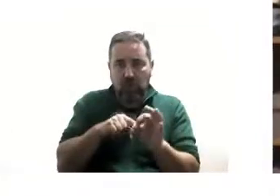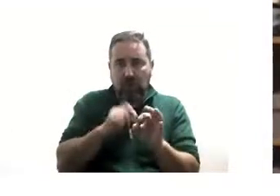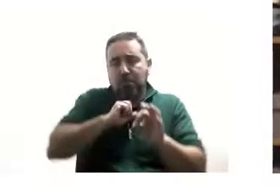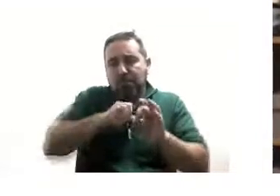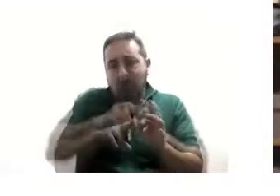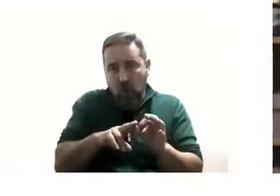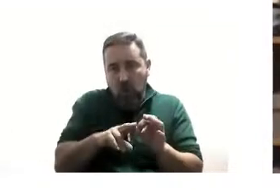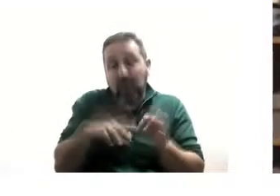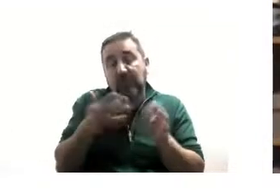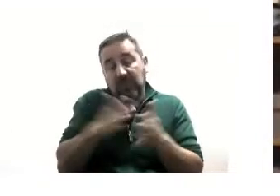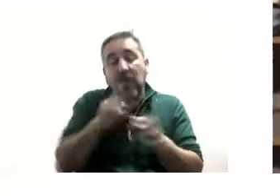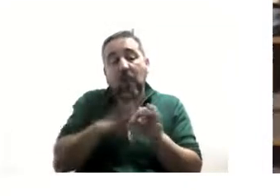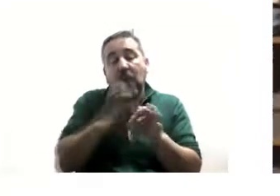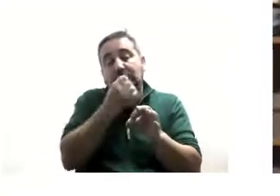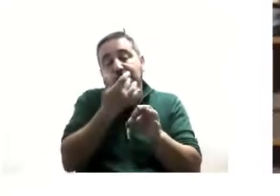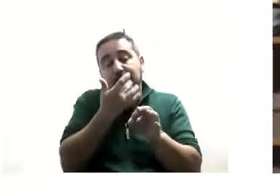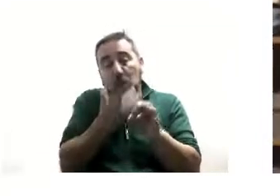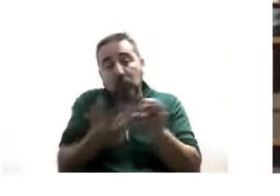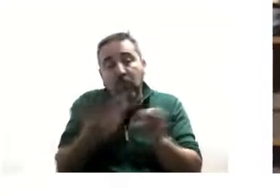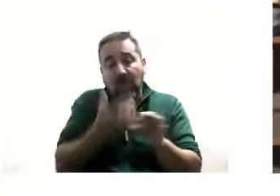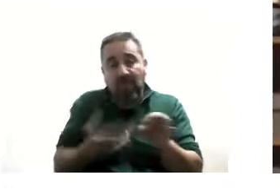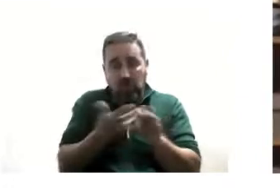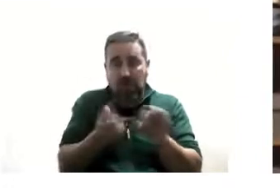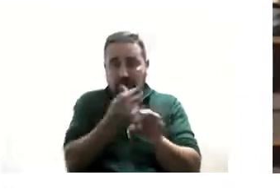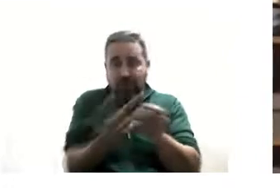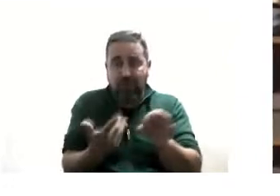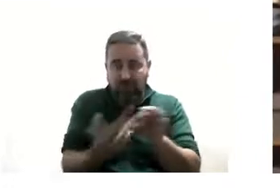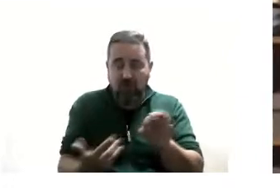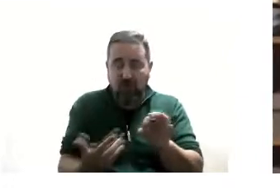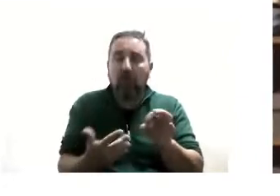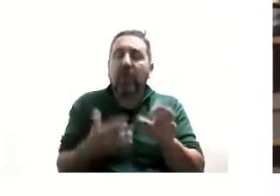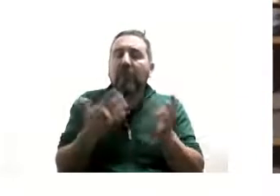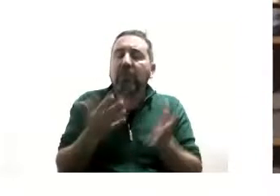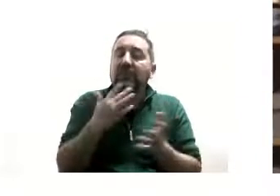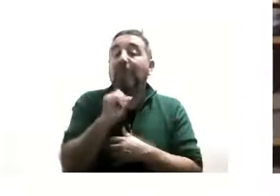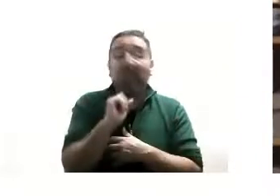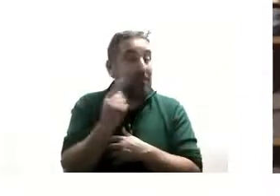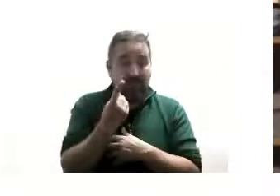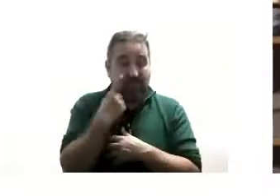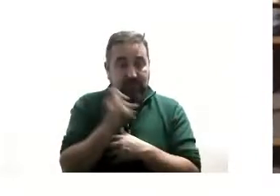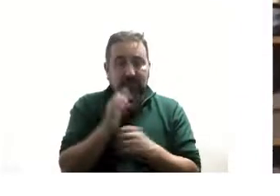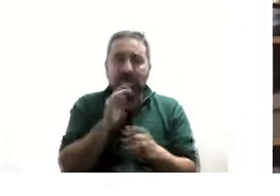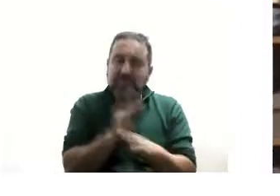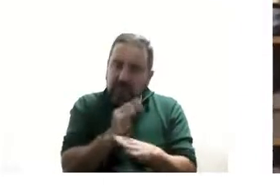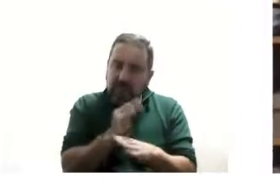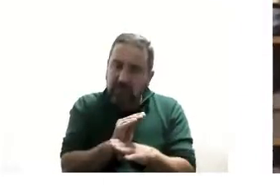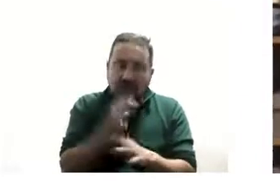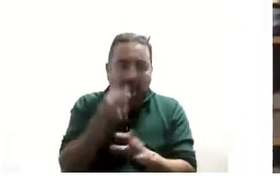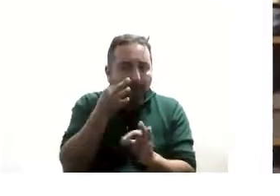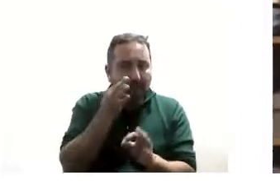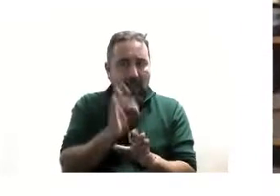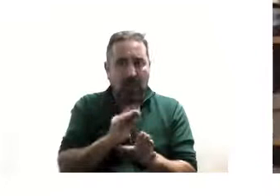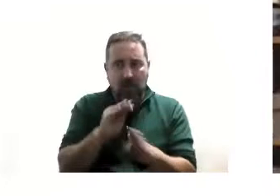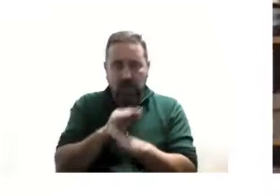produzca supuración. Claro, cada una se trata de formas totalmente distintas, ¿no? La primera es la que generalmente hay que tratar esa piel con